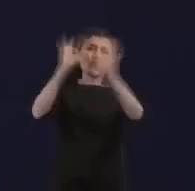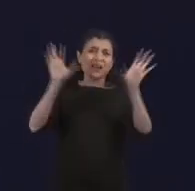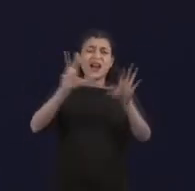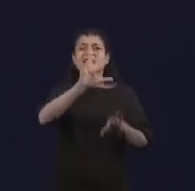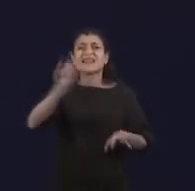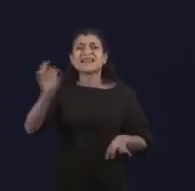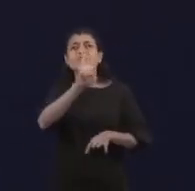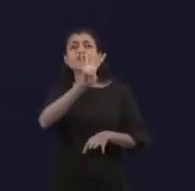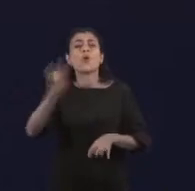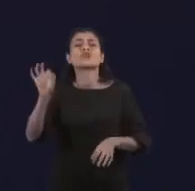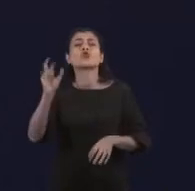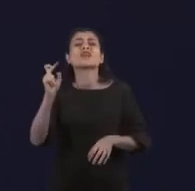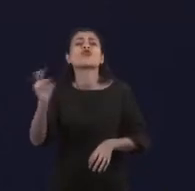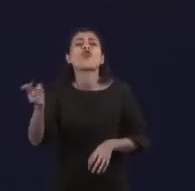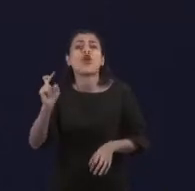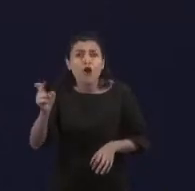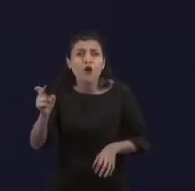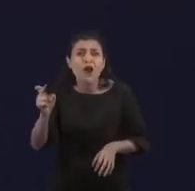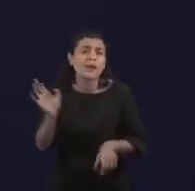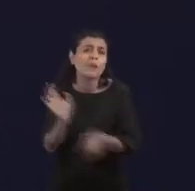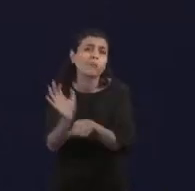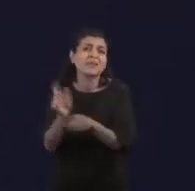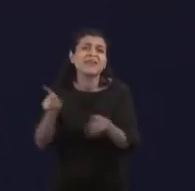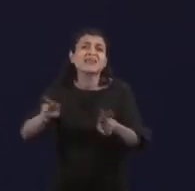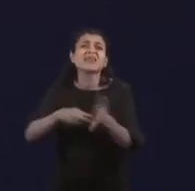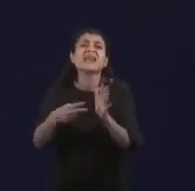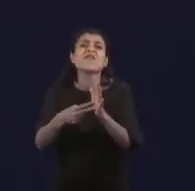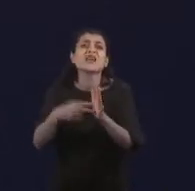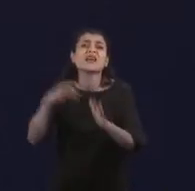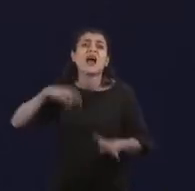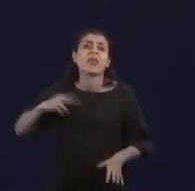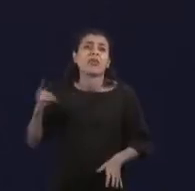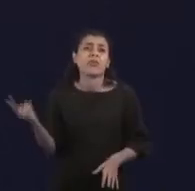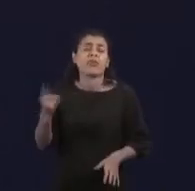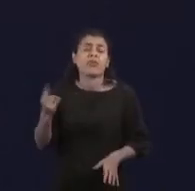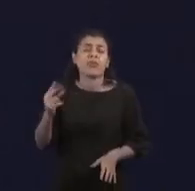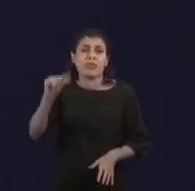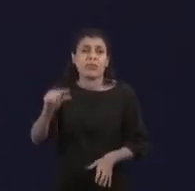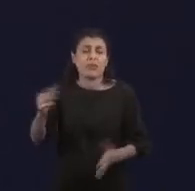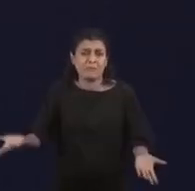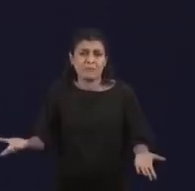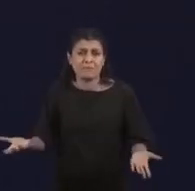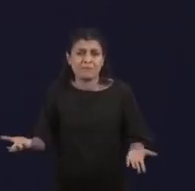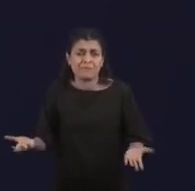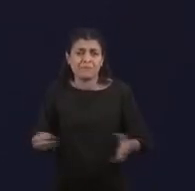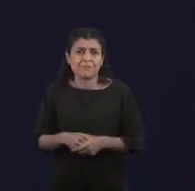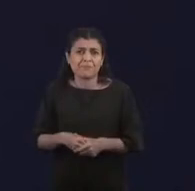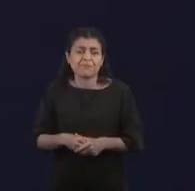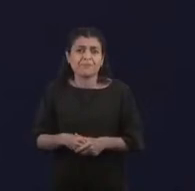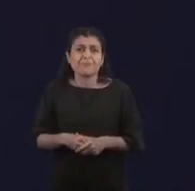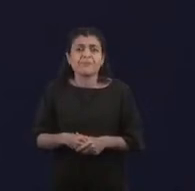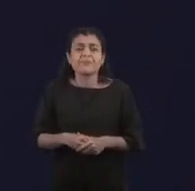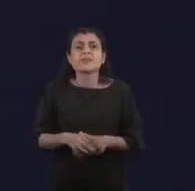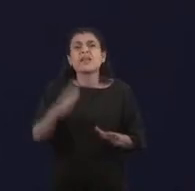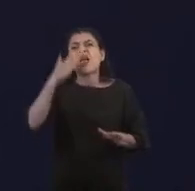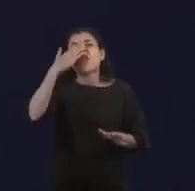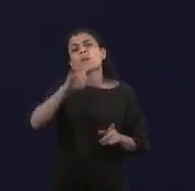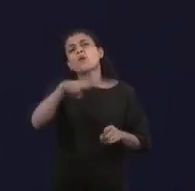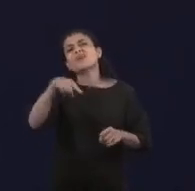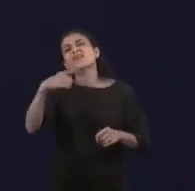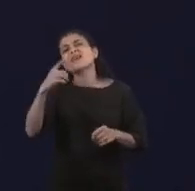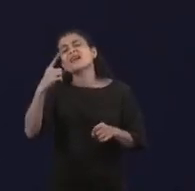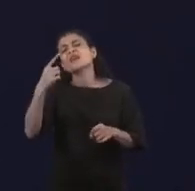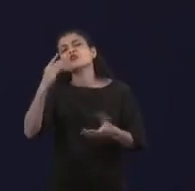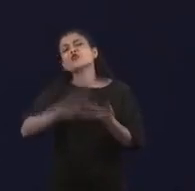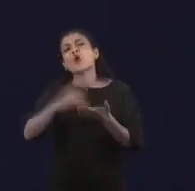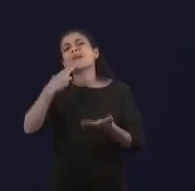300, 400 dólares es un salario miserable y que no es, por supuesto, los que alcanzan ganancias. Después voy a la segunda parte